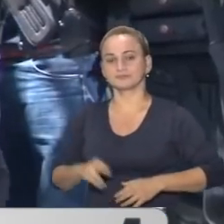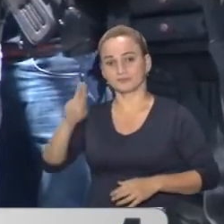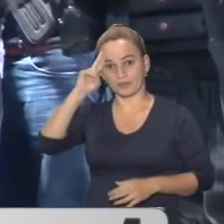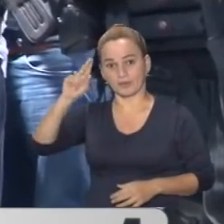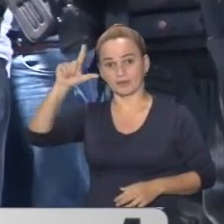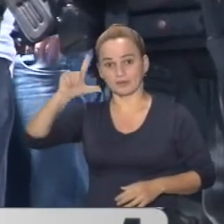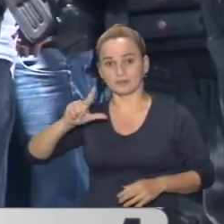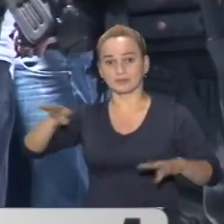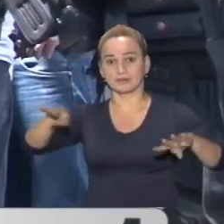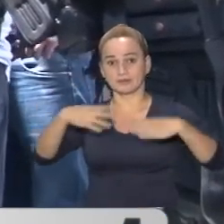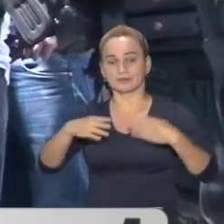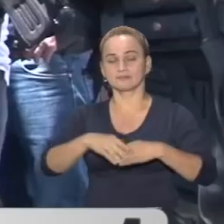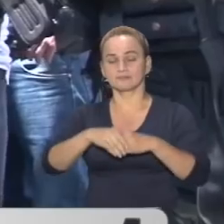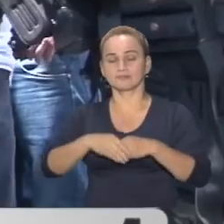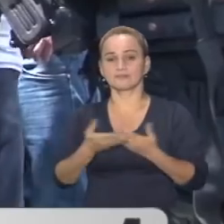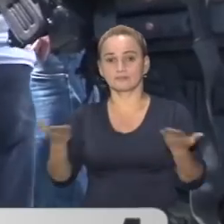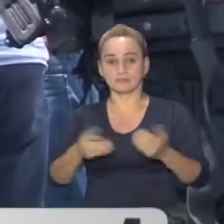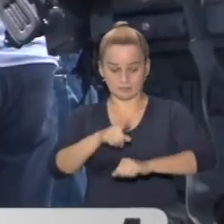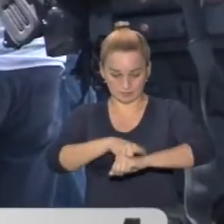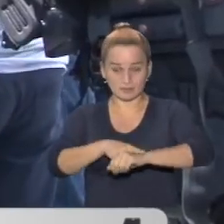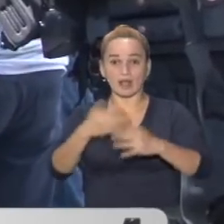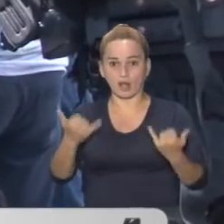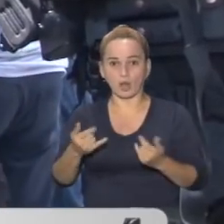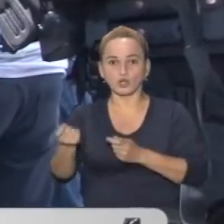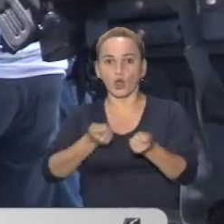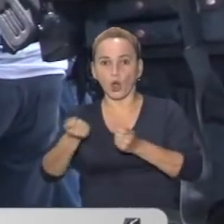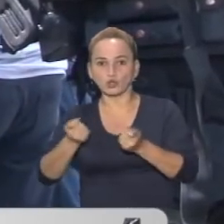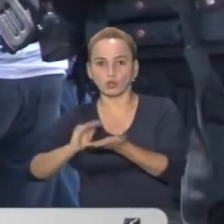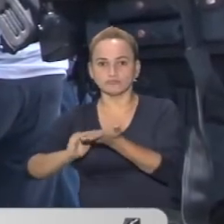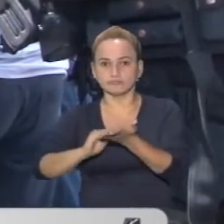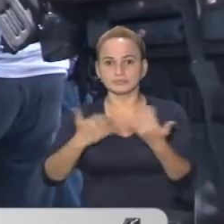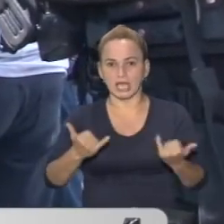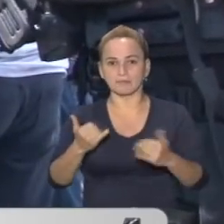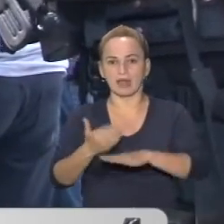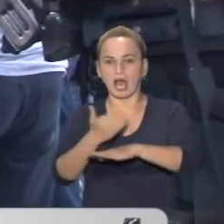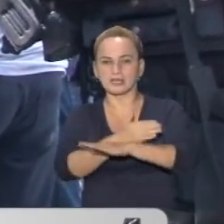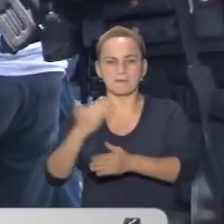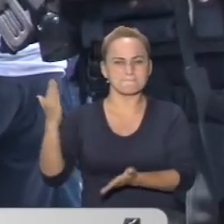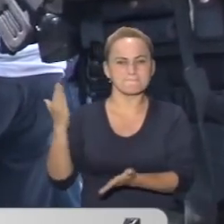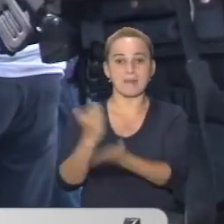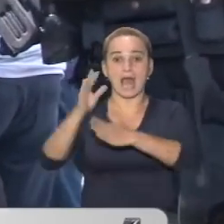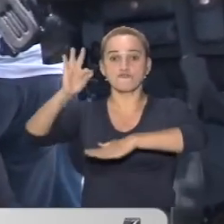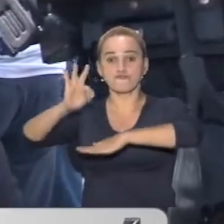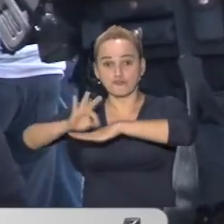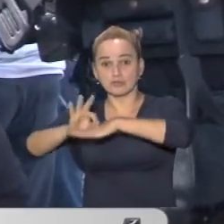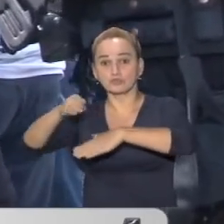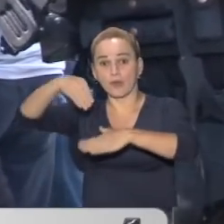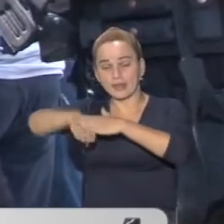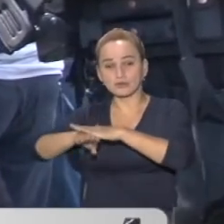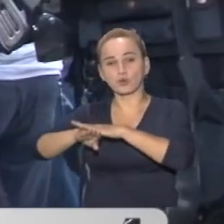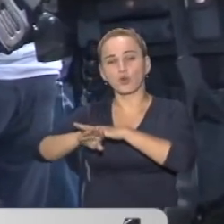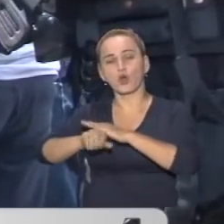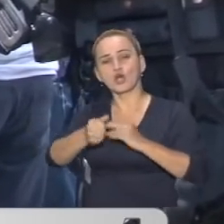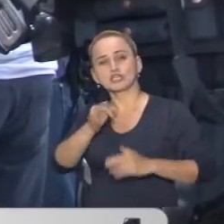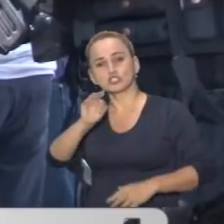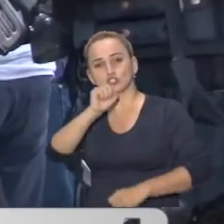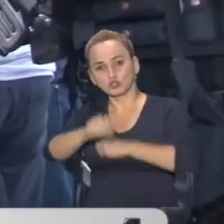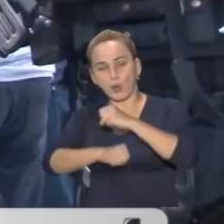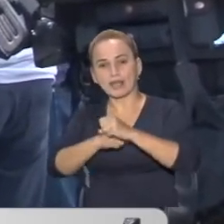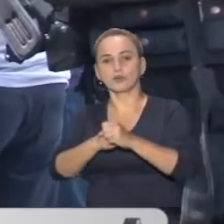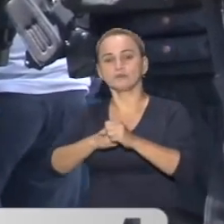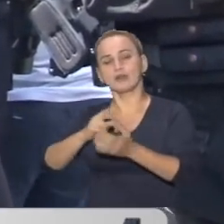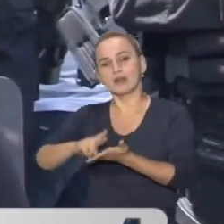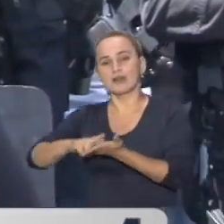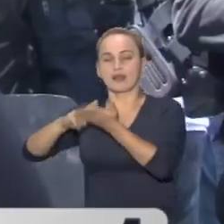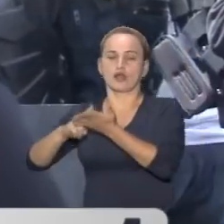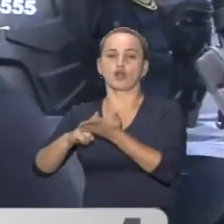Hola Luisa, televidentes, cordial saludo. Pues a esta hora ya hay control en este amotinamiento que se presentó en una fundación de menores en recuperación de las drogas.